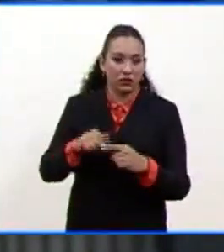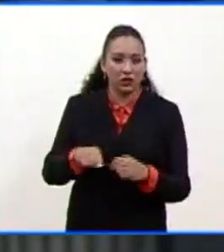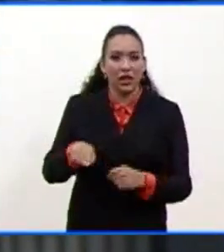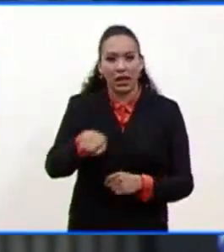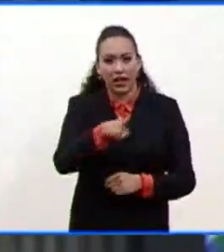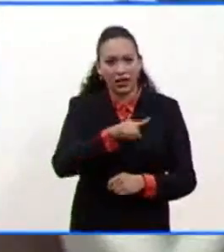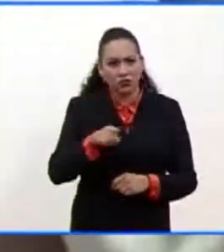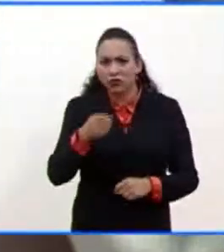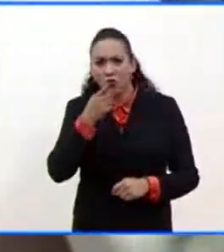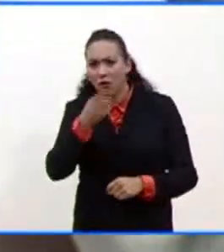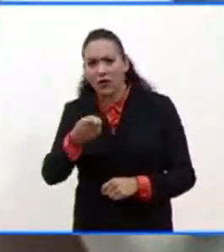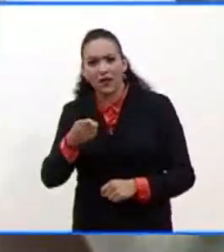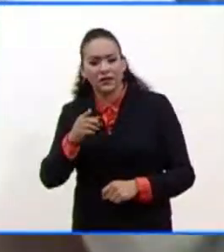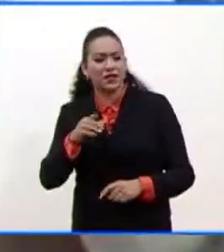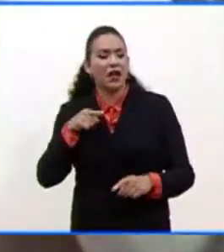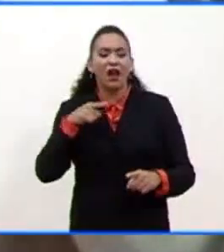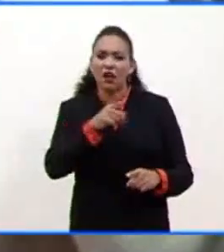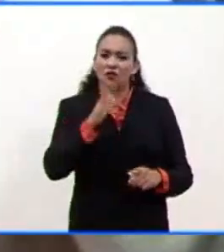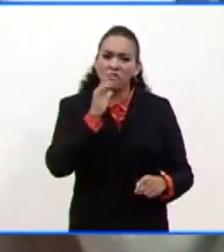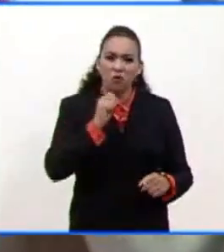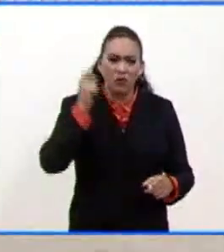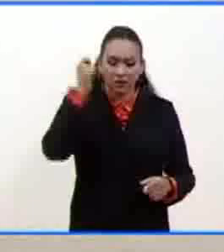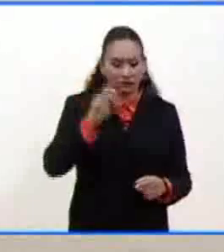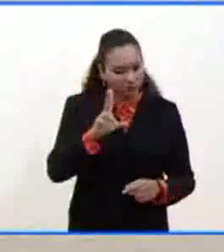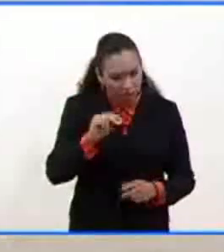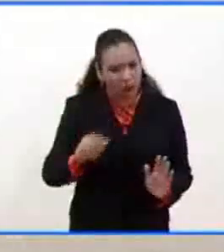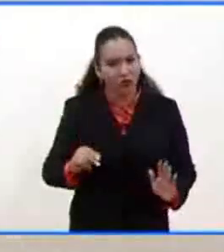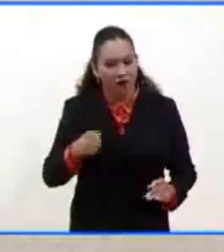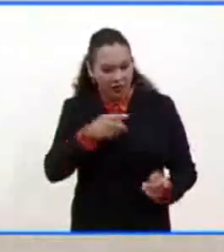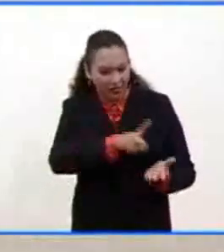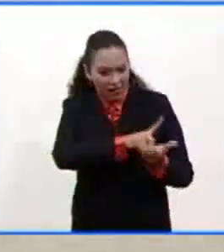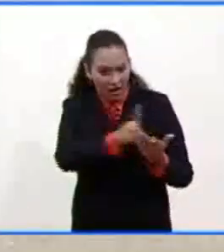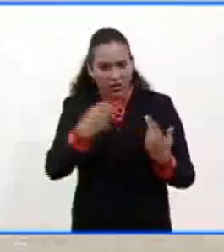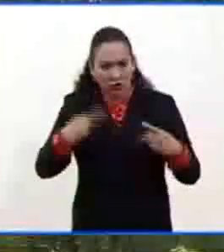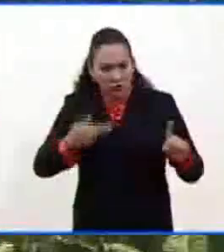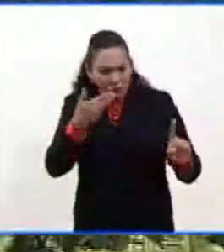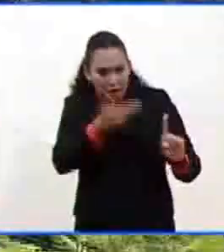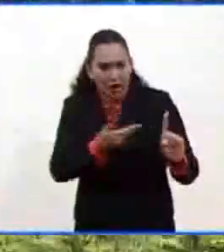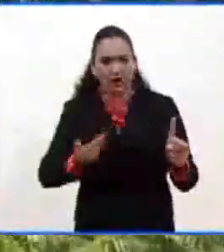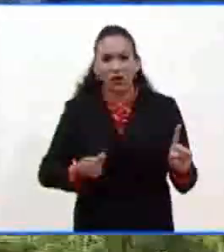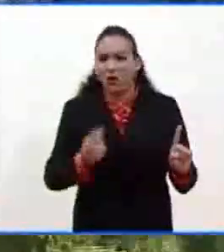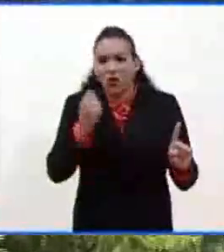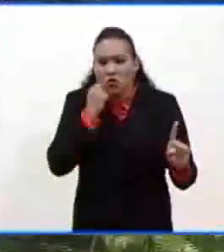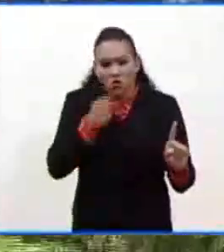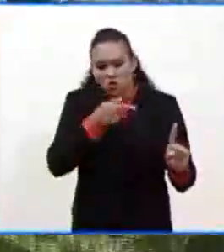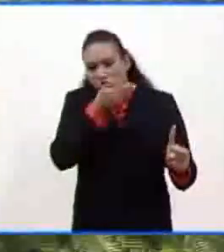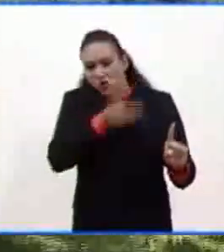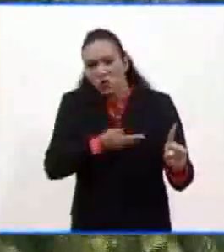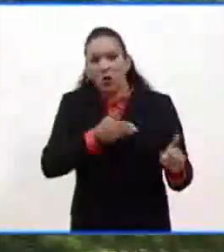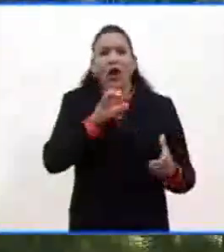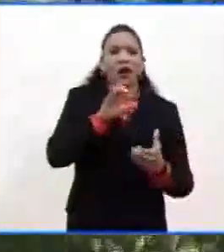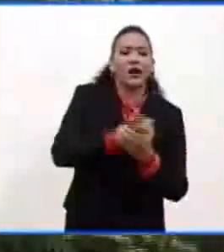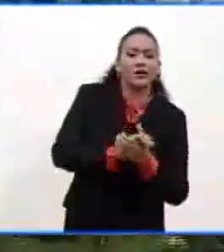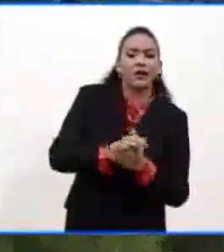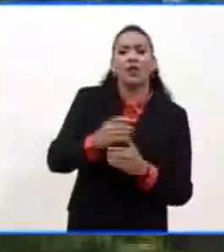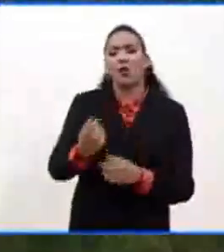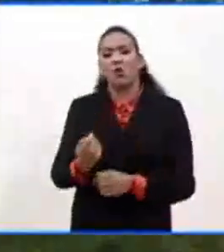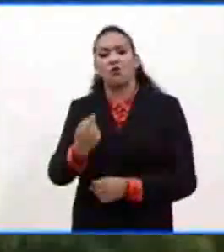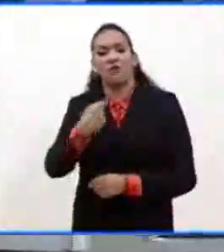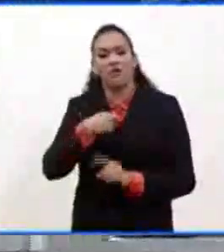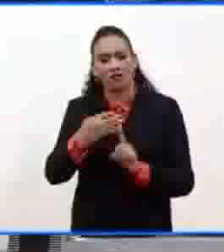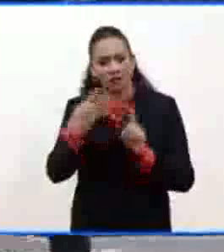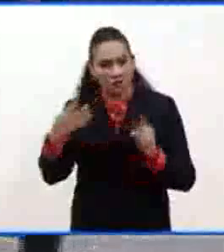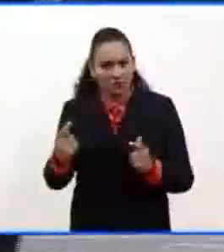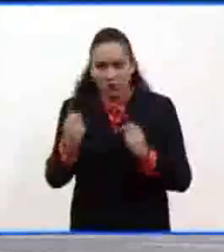pueden restringir o disminuir de modo alguno los derechos de una persona por su orientación sexual o identidad de